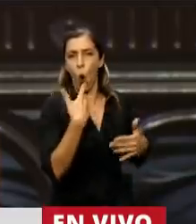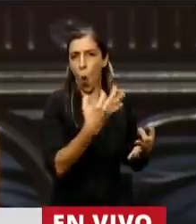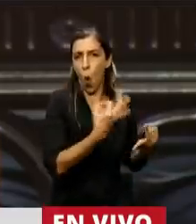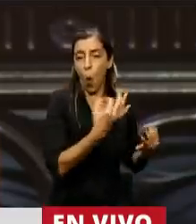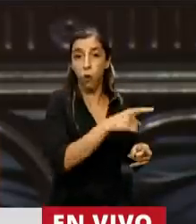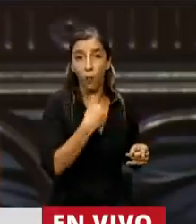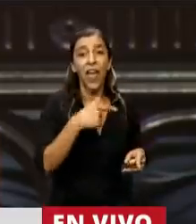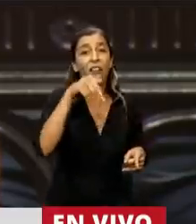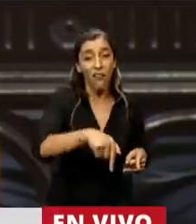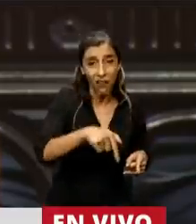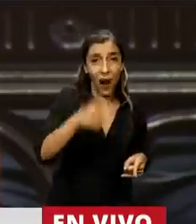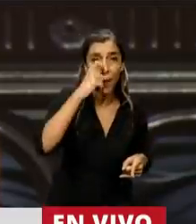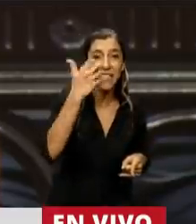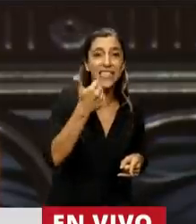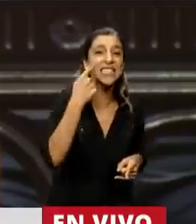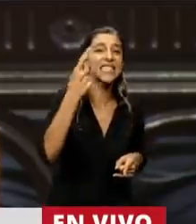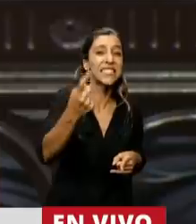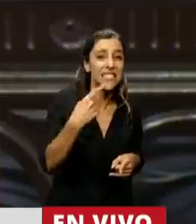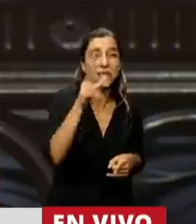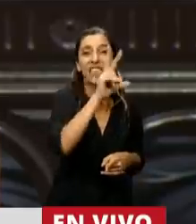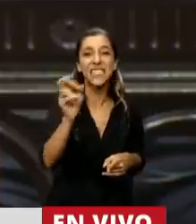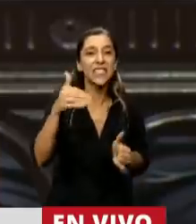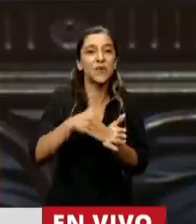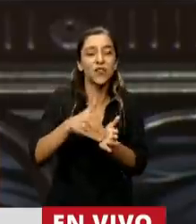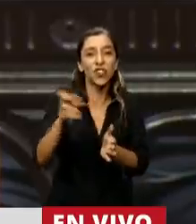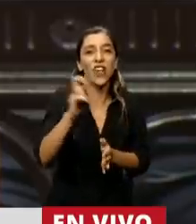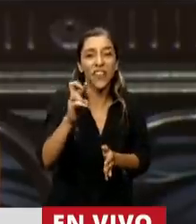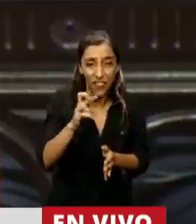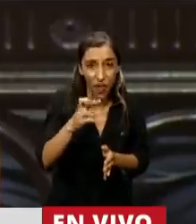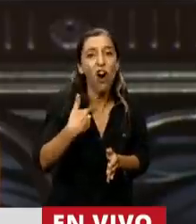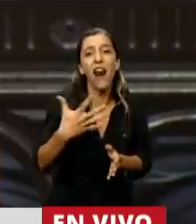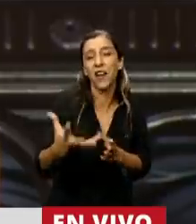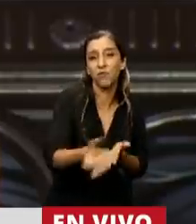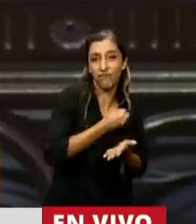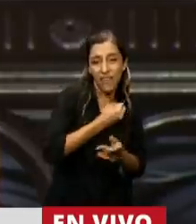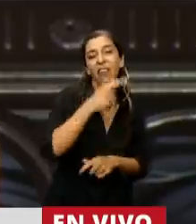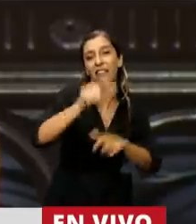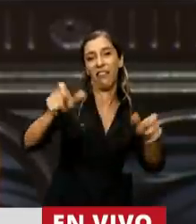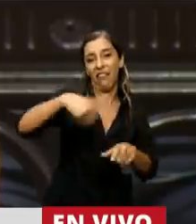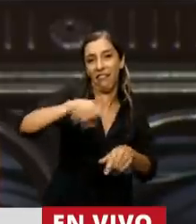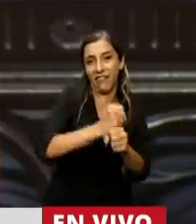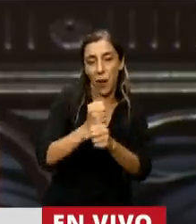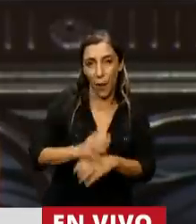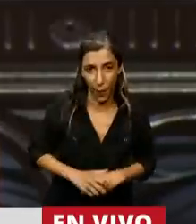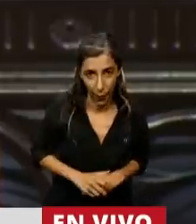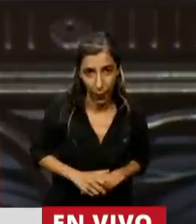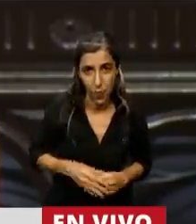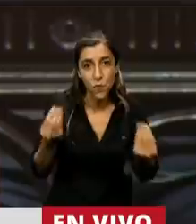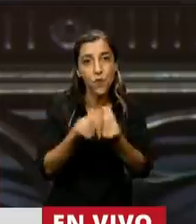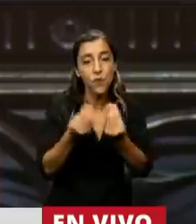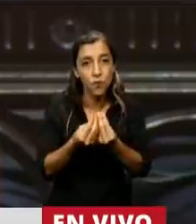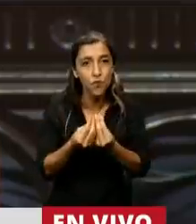26 mil 300 millones de dólares el sistema de capitalización de los trabajadores la trabajadora muchos quizás